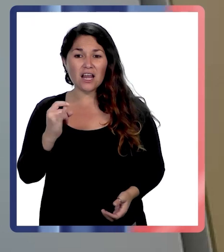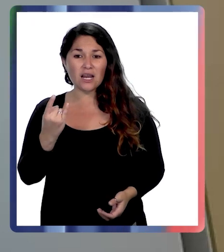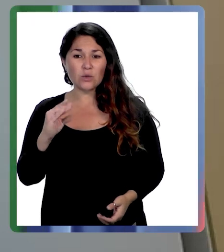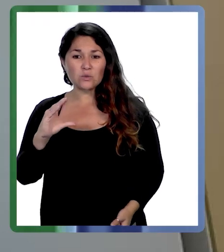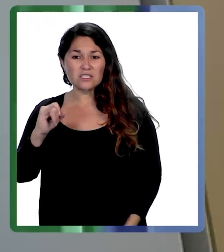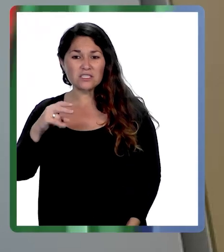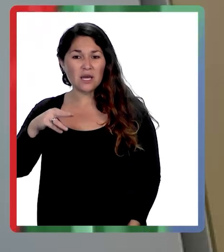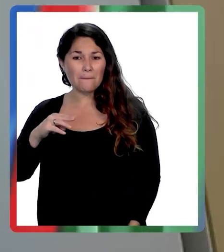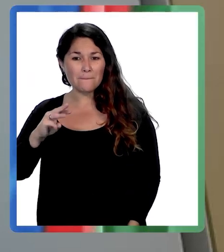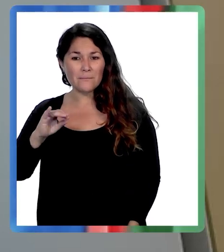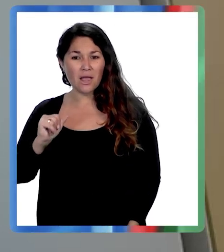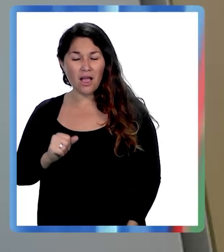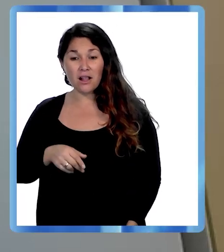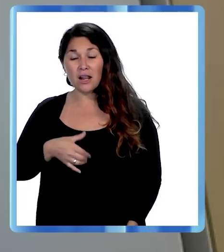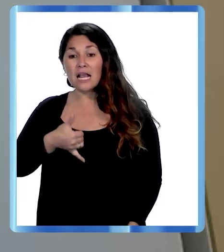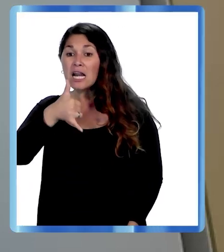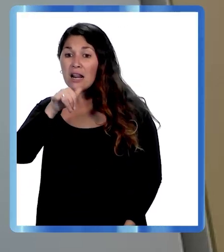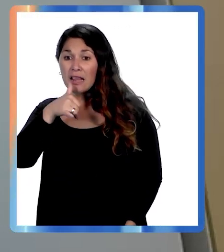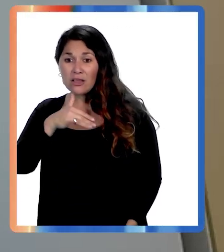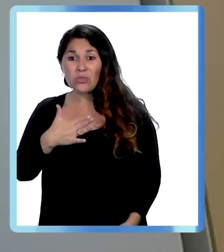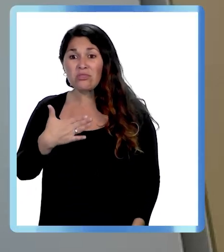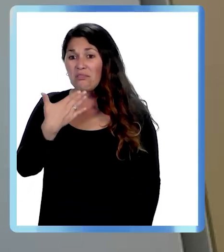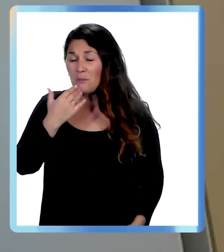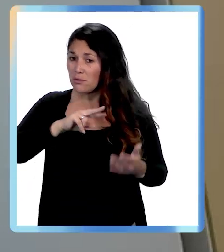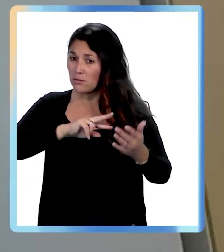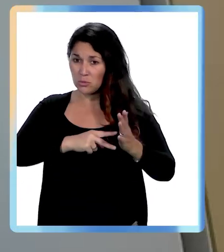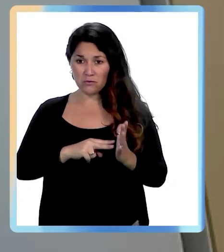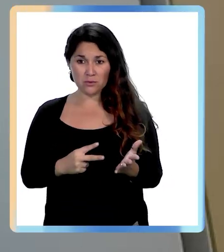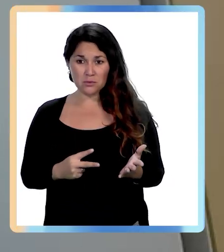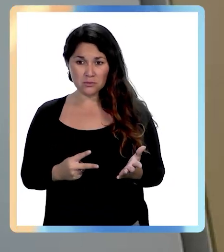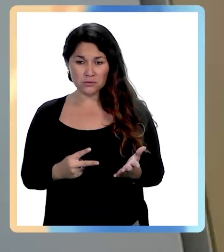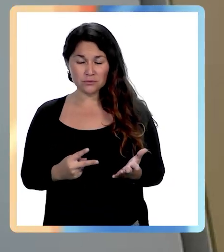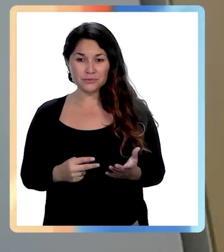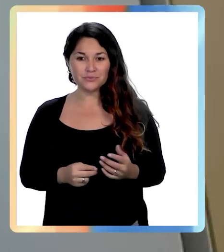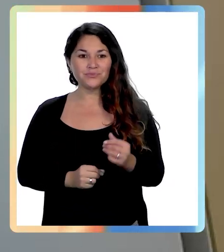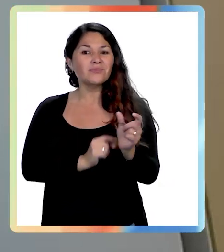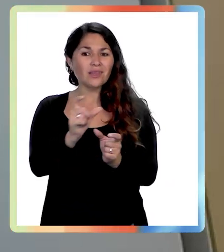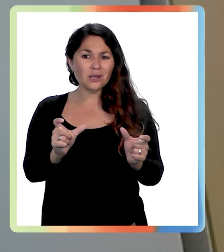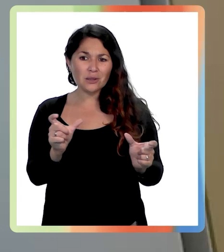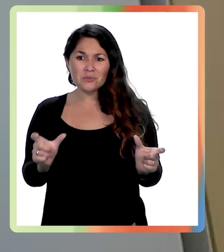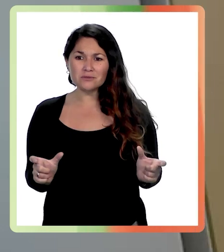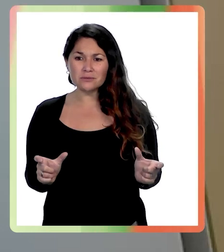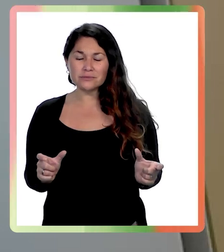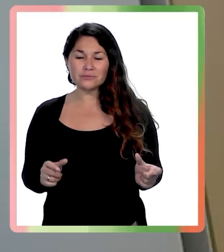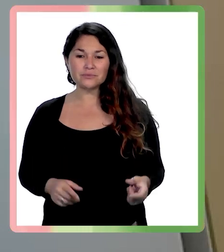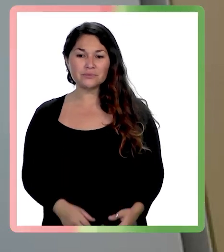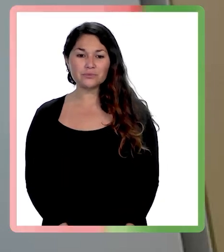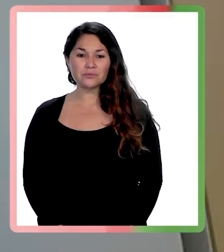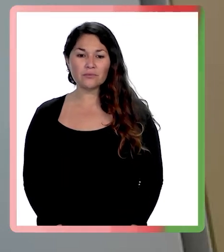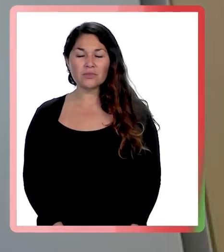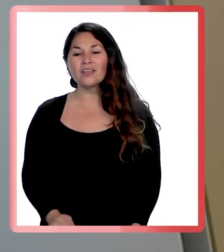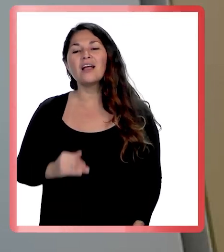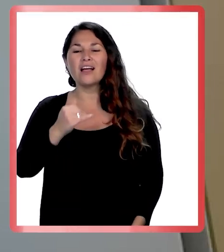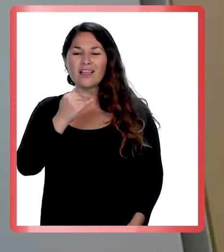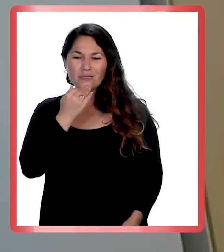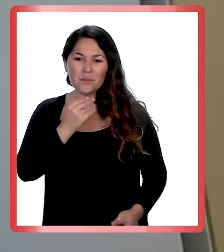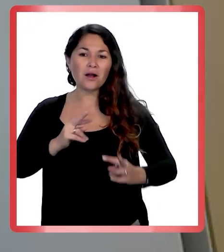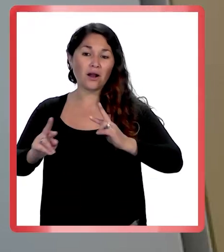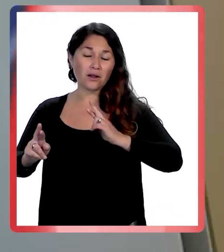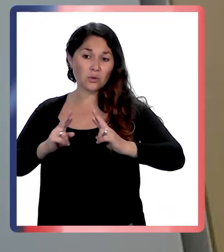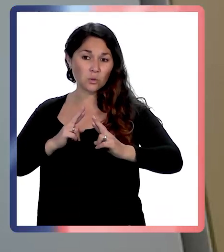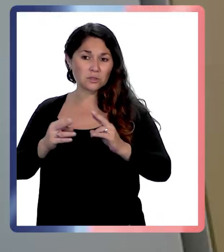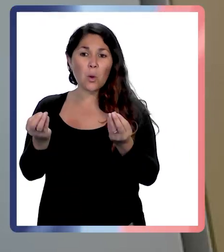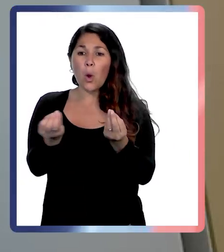otro es el alcohol que también es un problema, sobre todo en nuestra población, que también